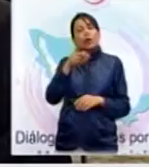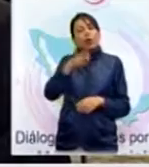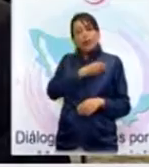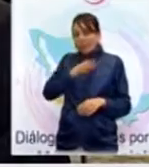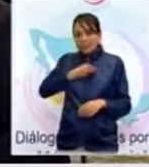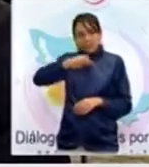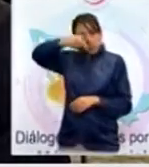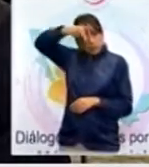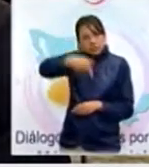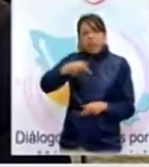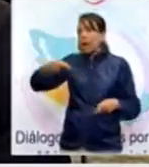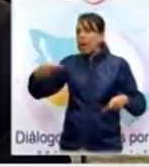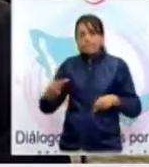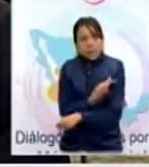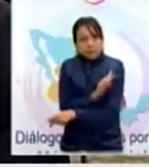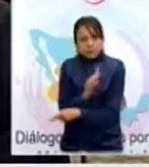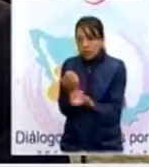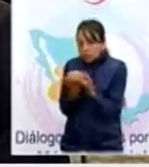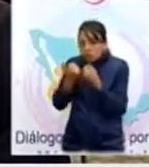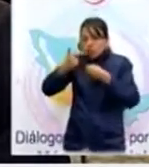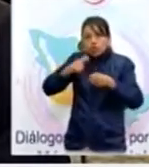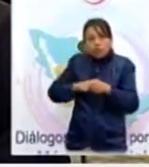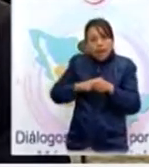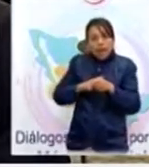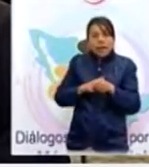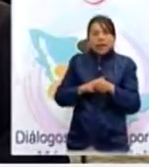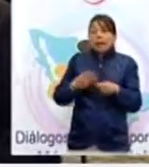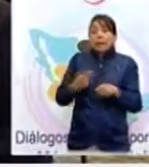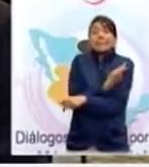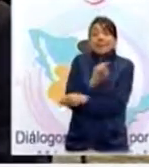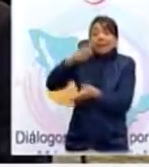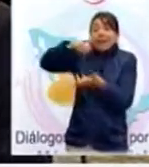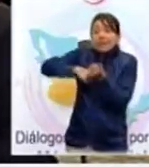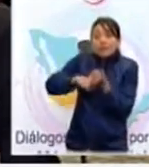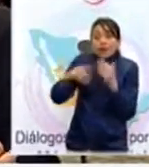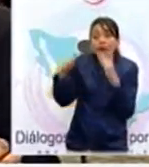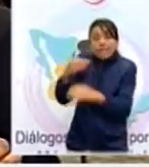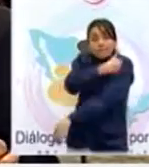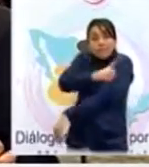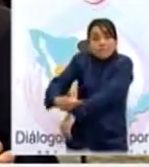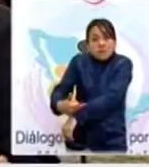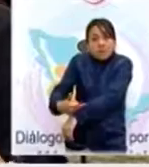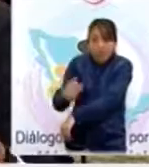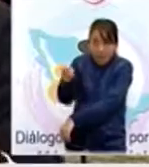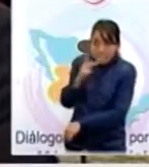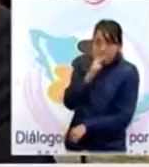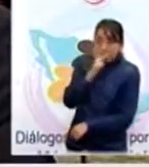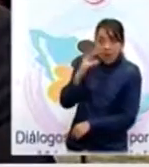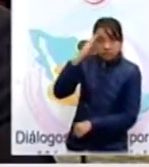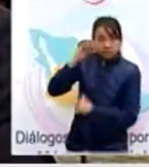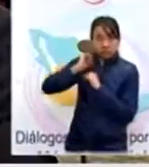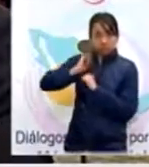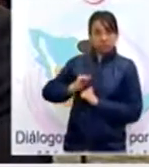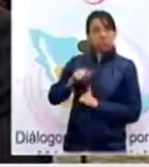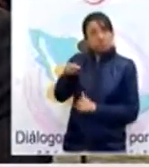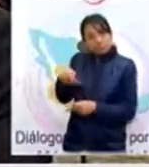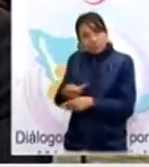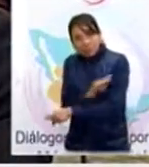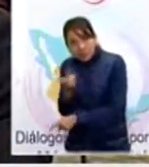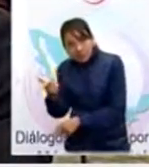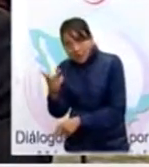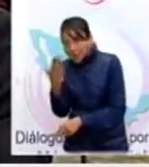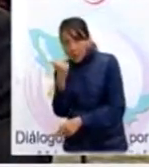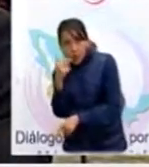la fragilidad del ciudadano, el padre de familia, para romper el hilo delgado y transportarse ante la falta de